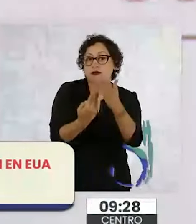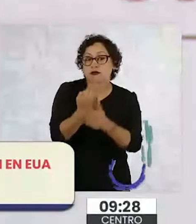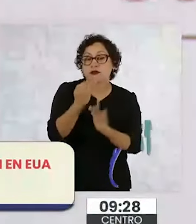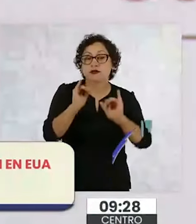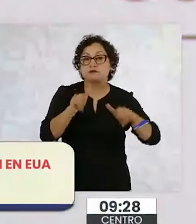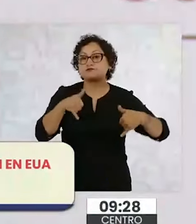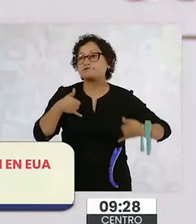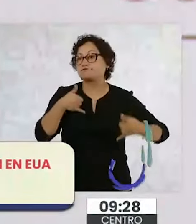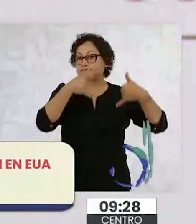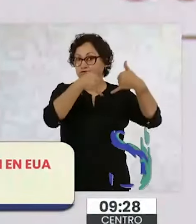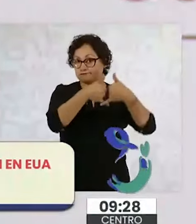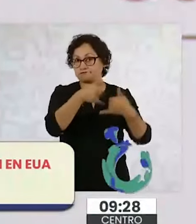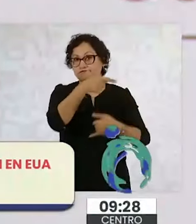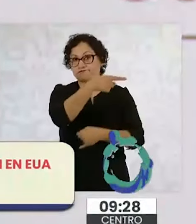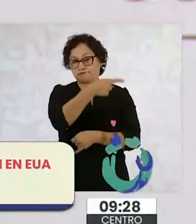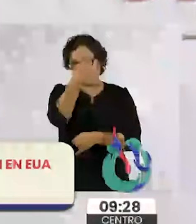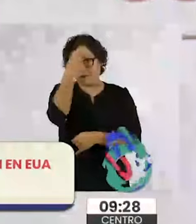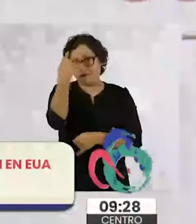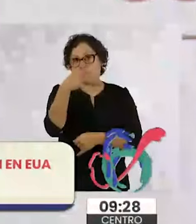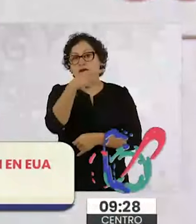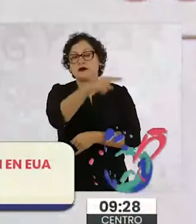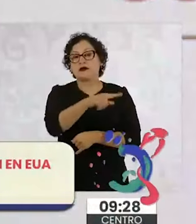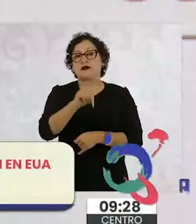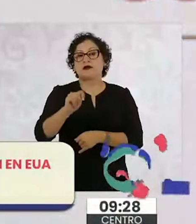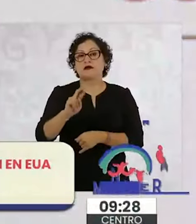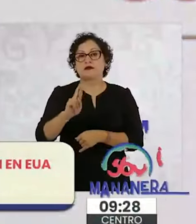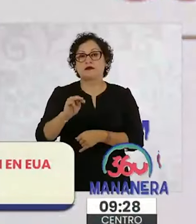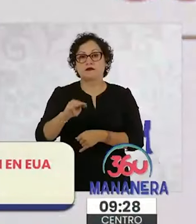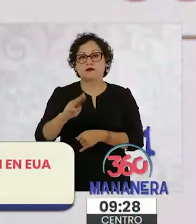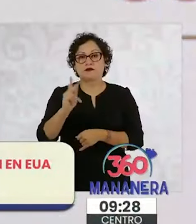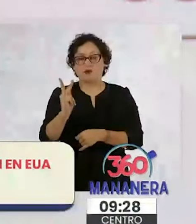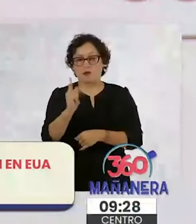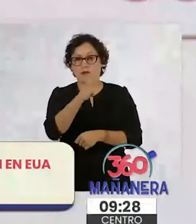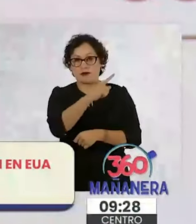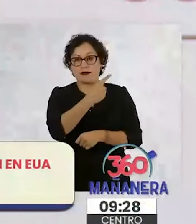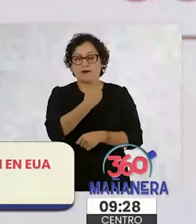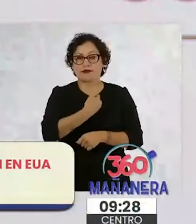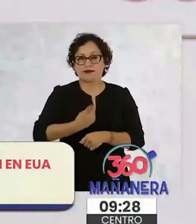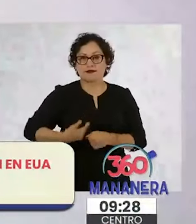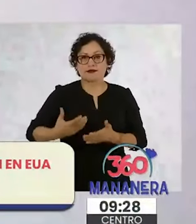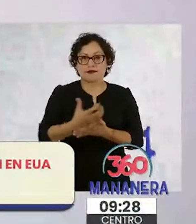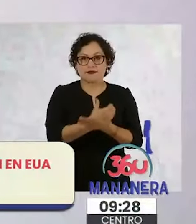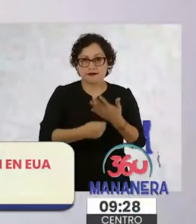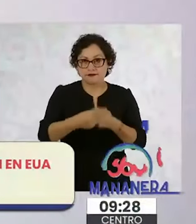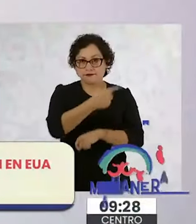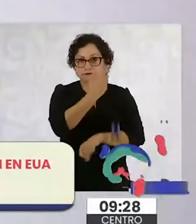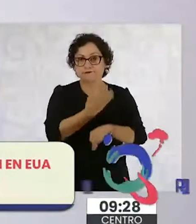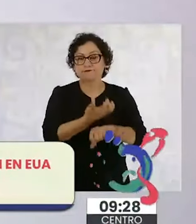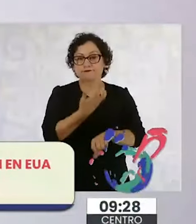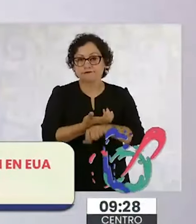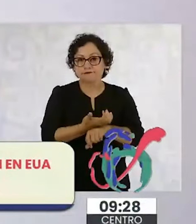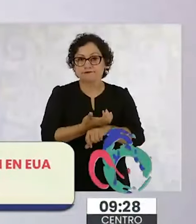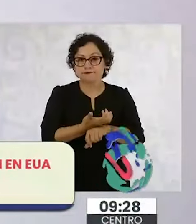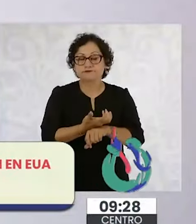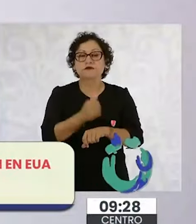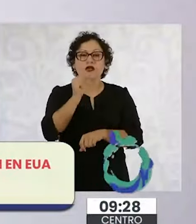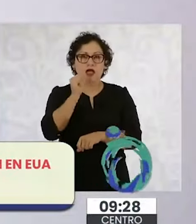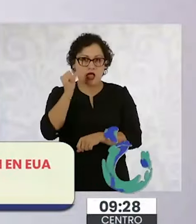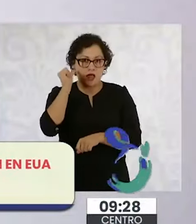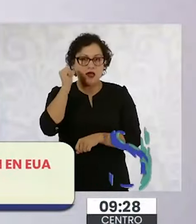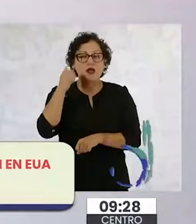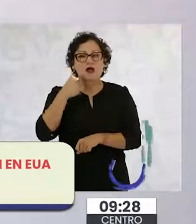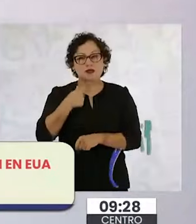llamada con el presidente electo Donald Trump ayer e hice la